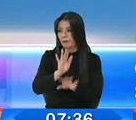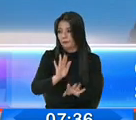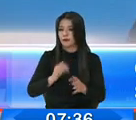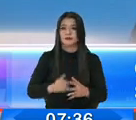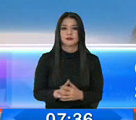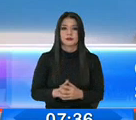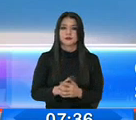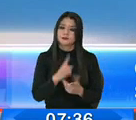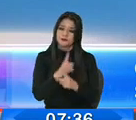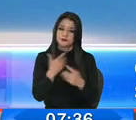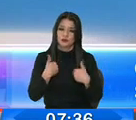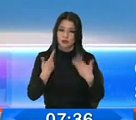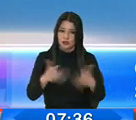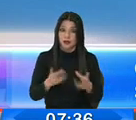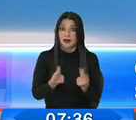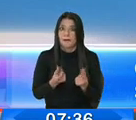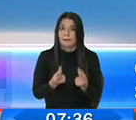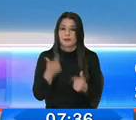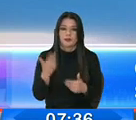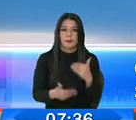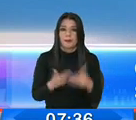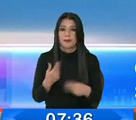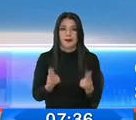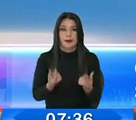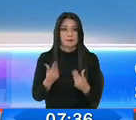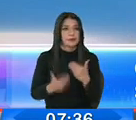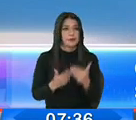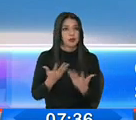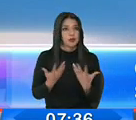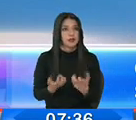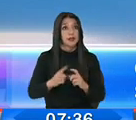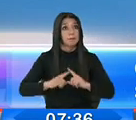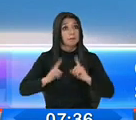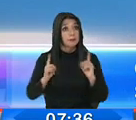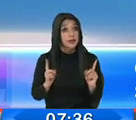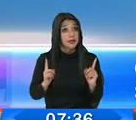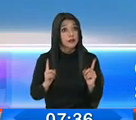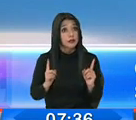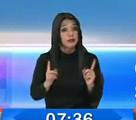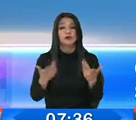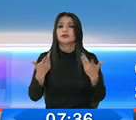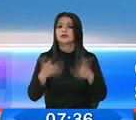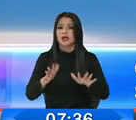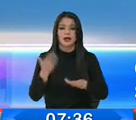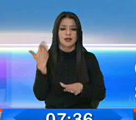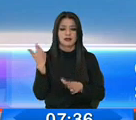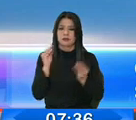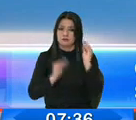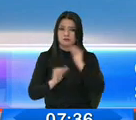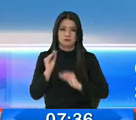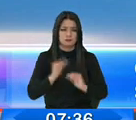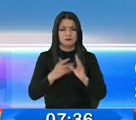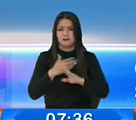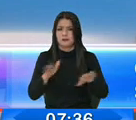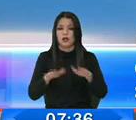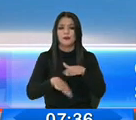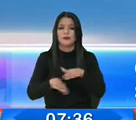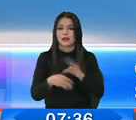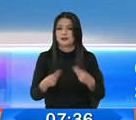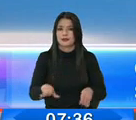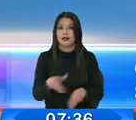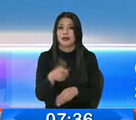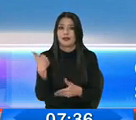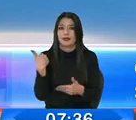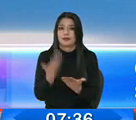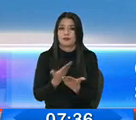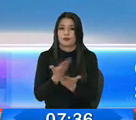Obviamente nosotros tenemos premura por avanzar rápidamente, pero creemos que gran parte de lo que ya hemos venido discutiendo de alguna